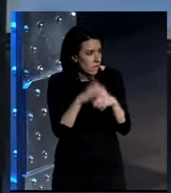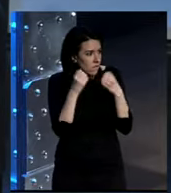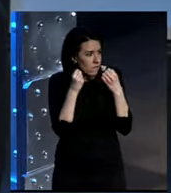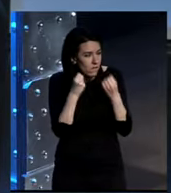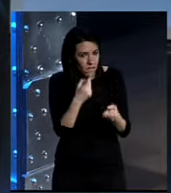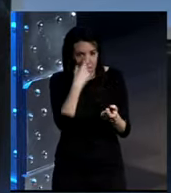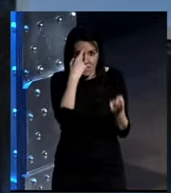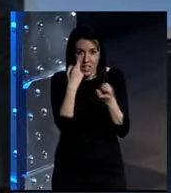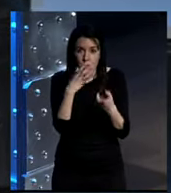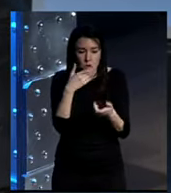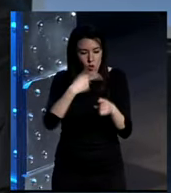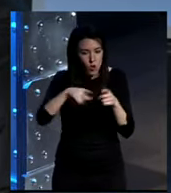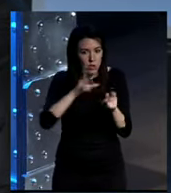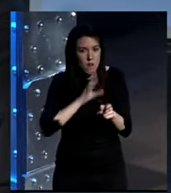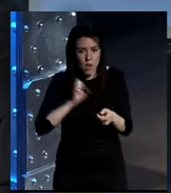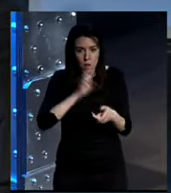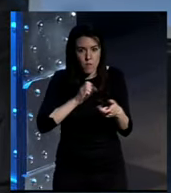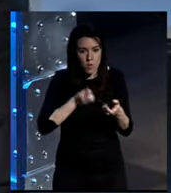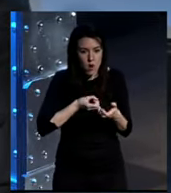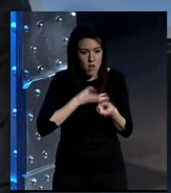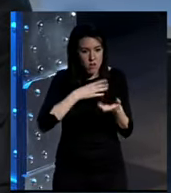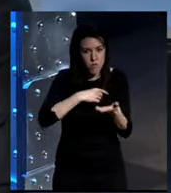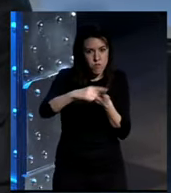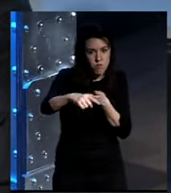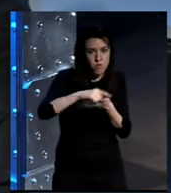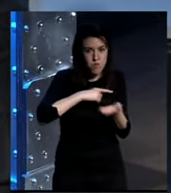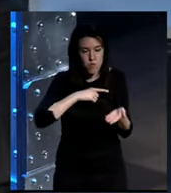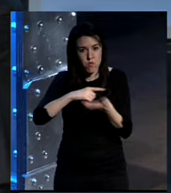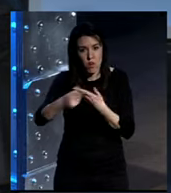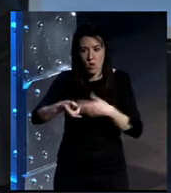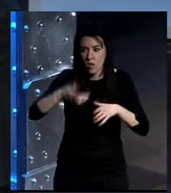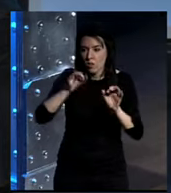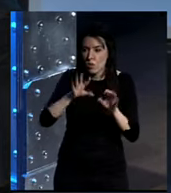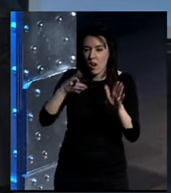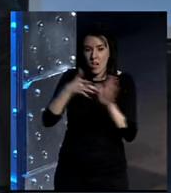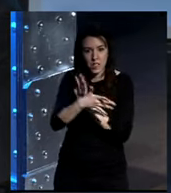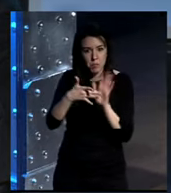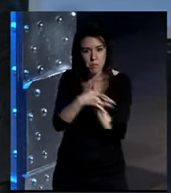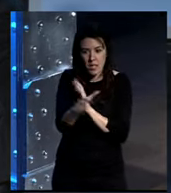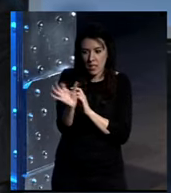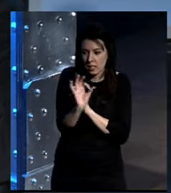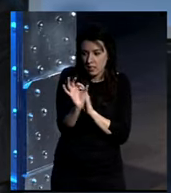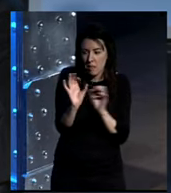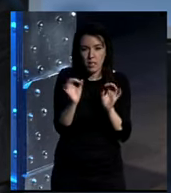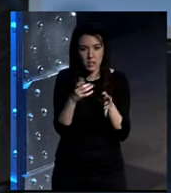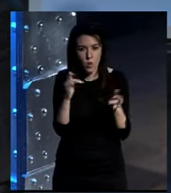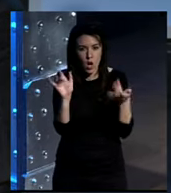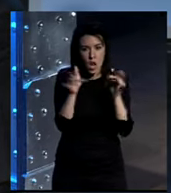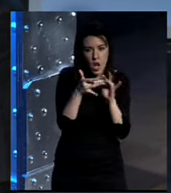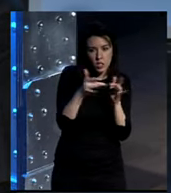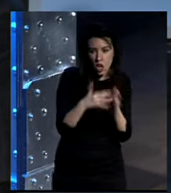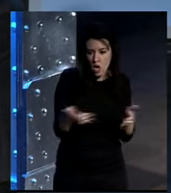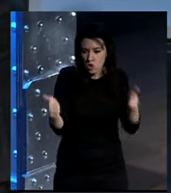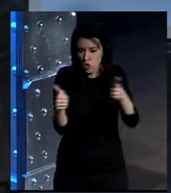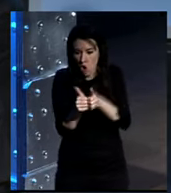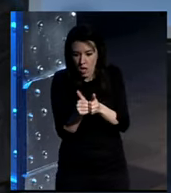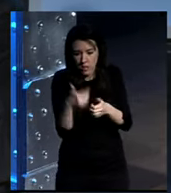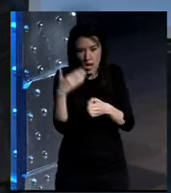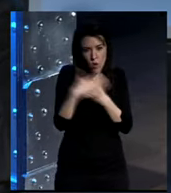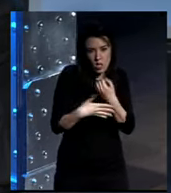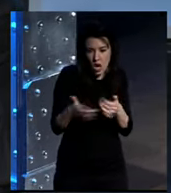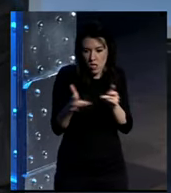cosa estupenda. Y ahí cuando se transmiten... Es como cuando explica, como decía antes Sebastián, ahí la relación con el colateral, como el cariño